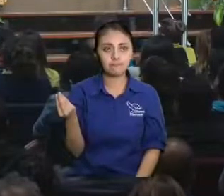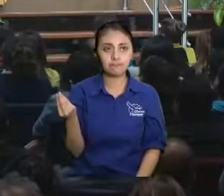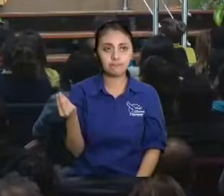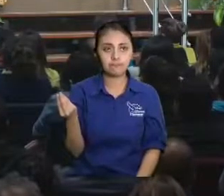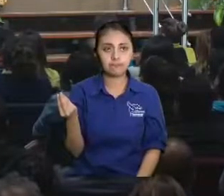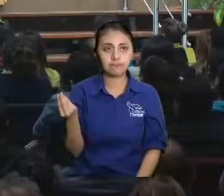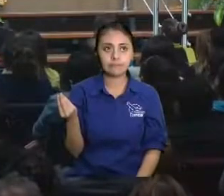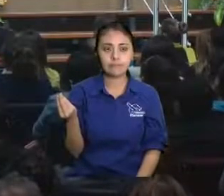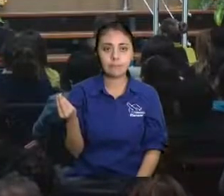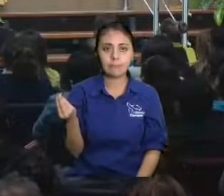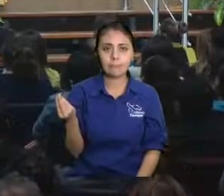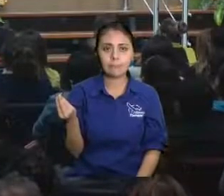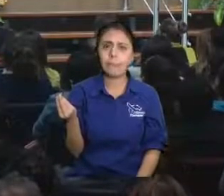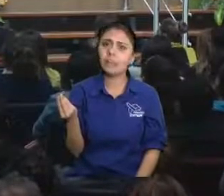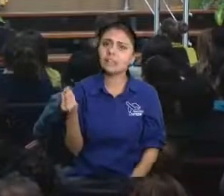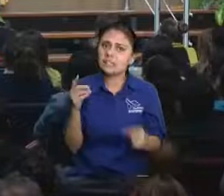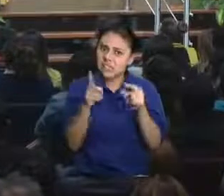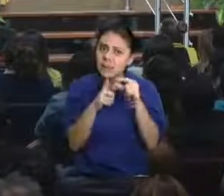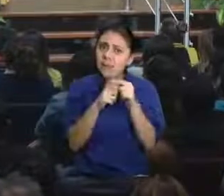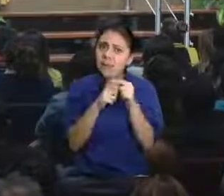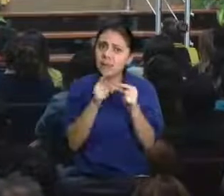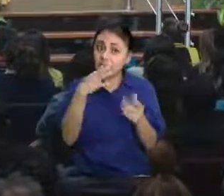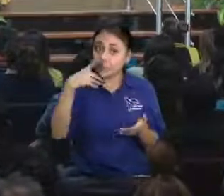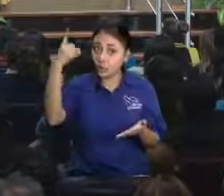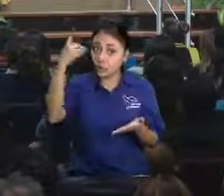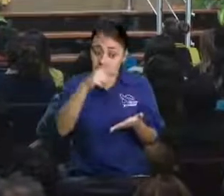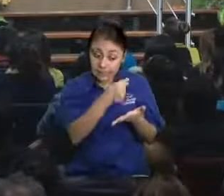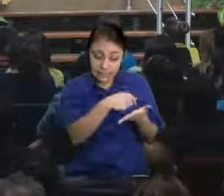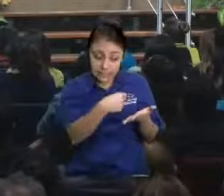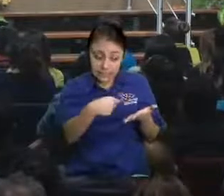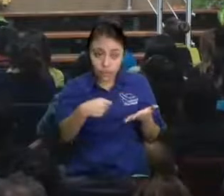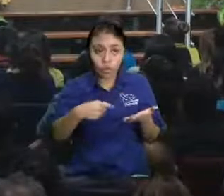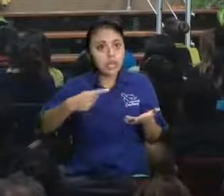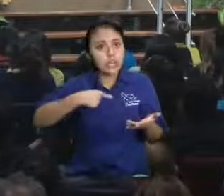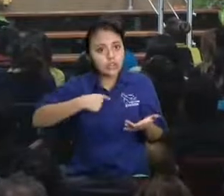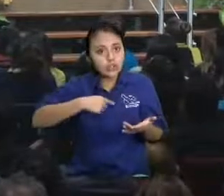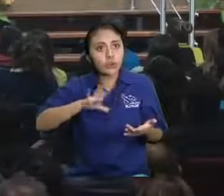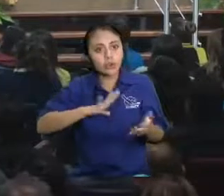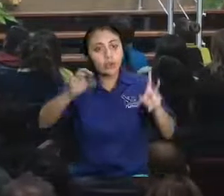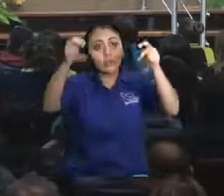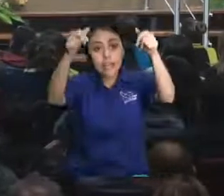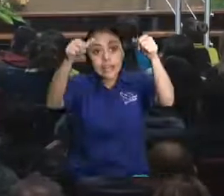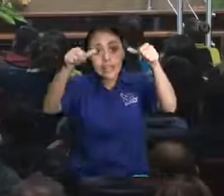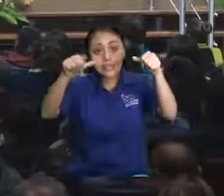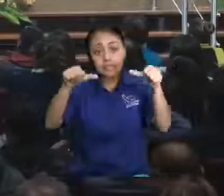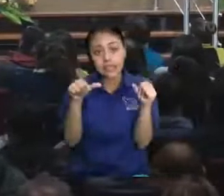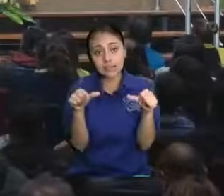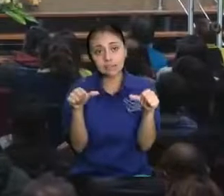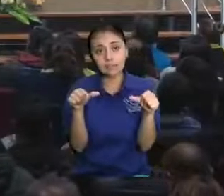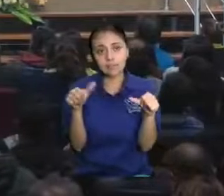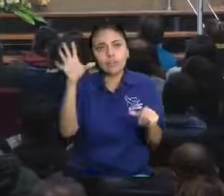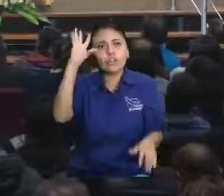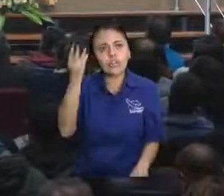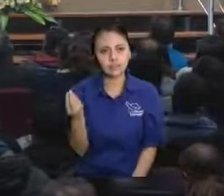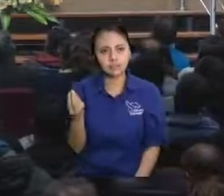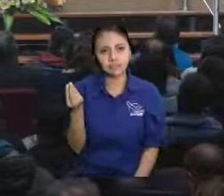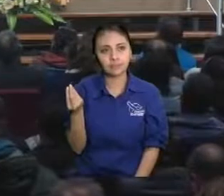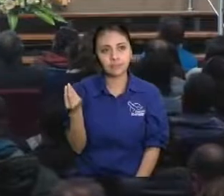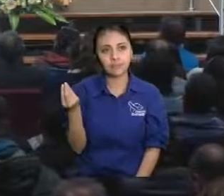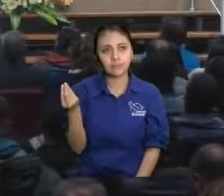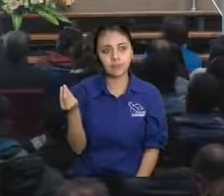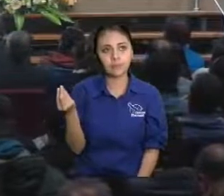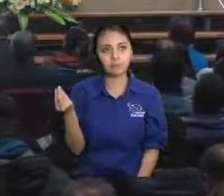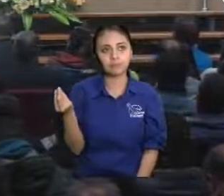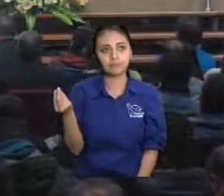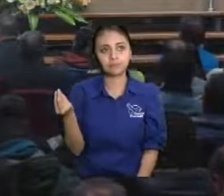No, pero si es la palabra de Dios, lo que está escrito es la palabra de Dios, porque ellos dicen que esa es la profecía. Entonces,